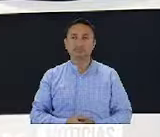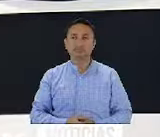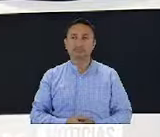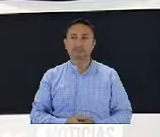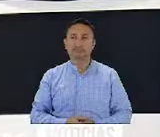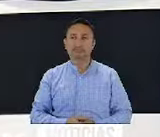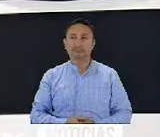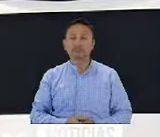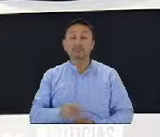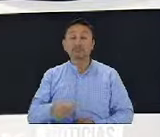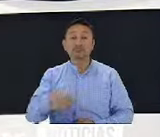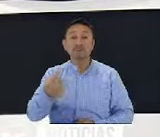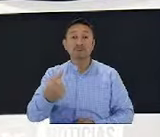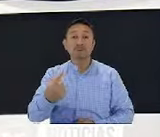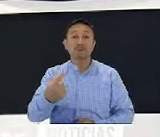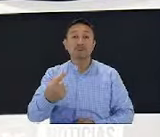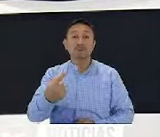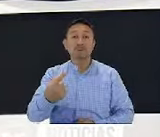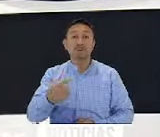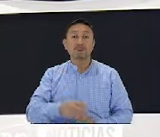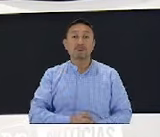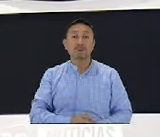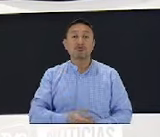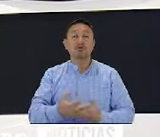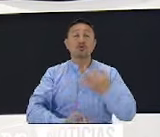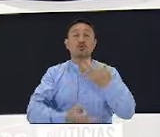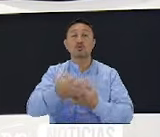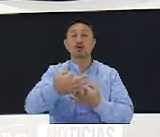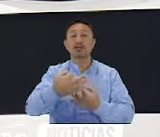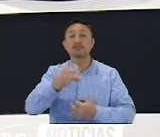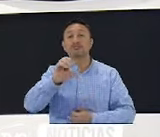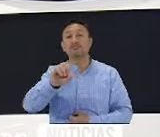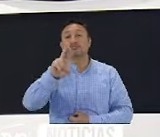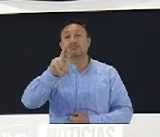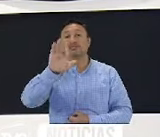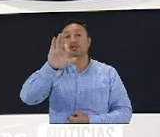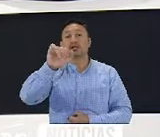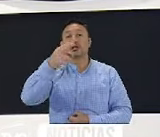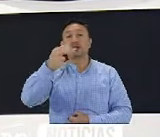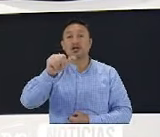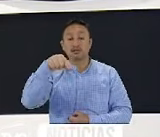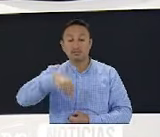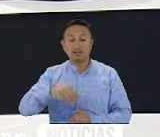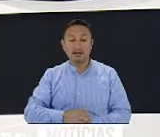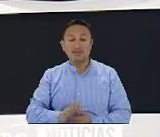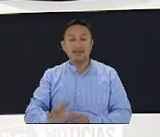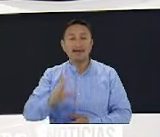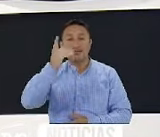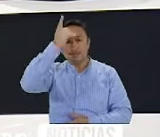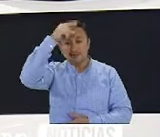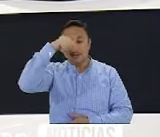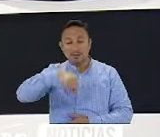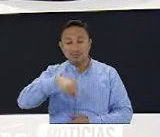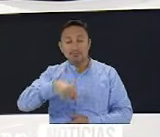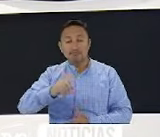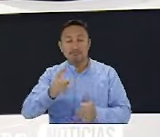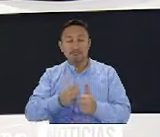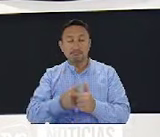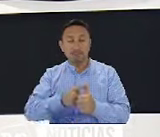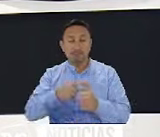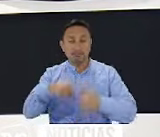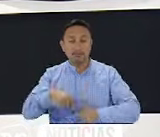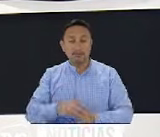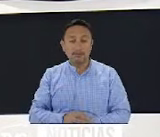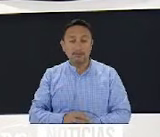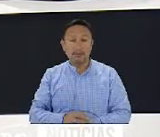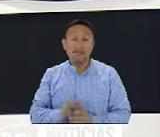próximas horas, Guillermo Ortega, juez del Tribunal Contencioso Electoral, es quien deberá emitir una sentencia de primera instancia sobre supuesta